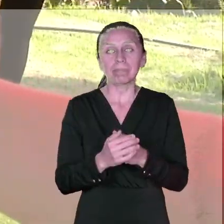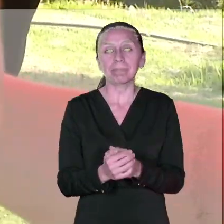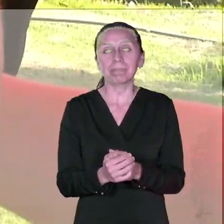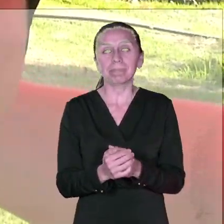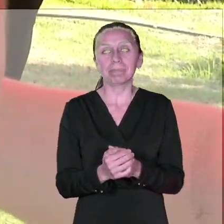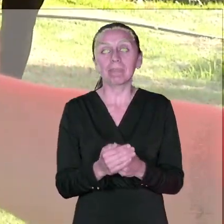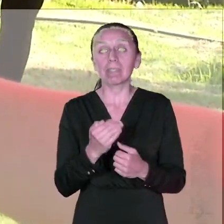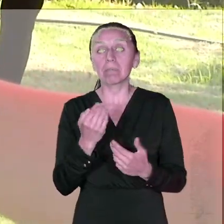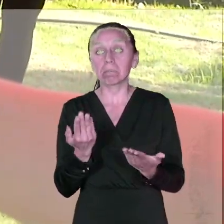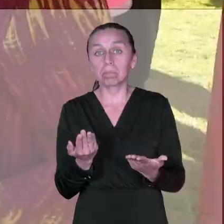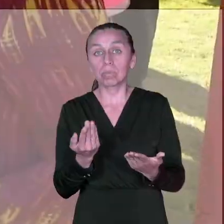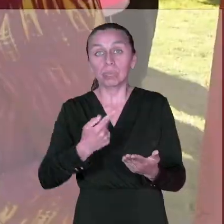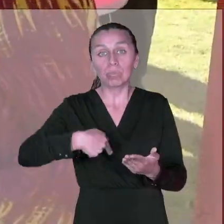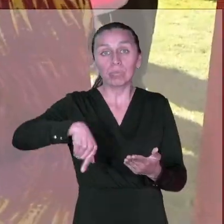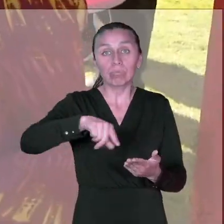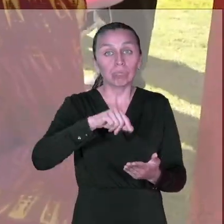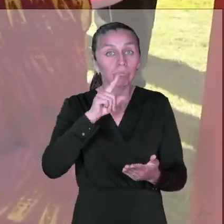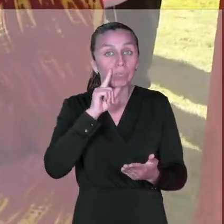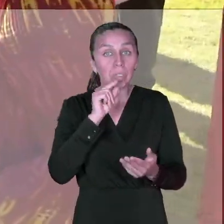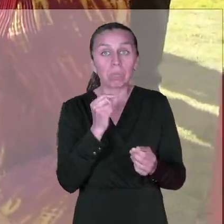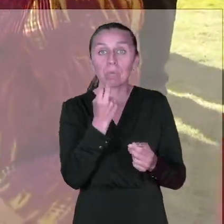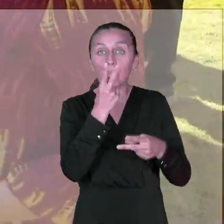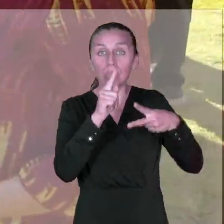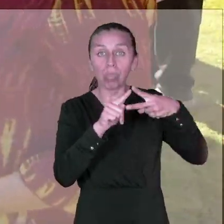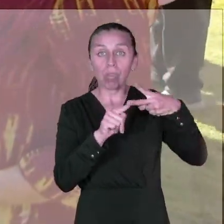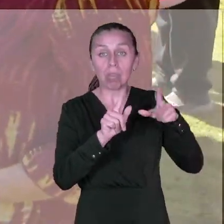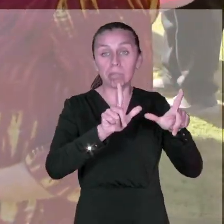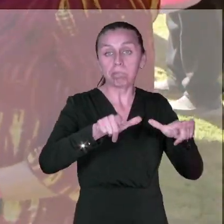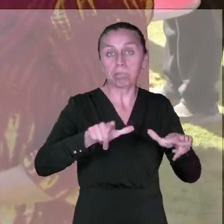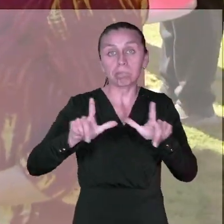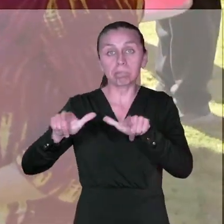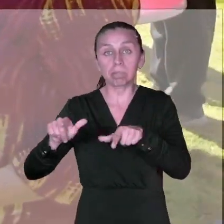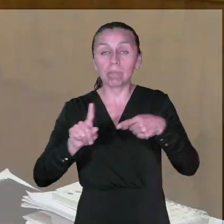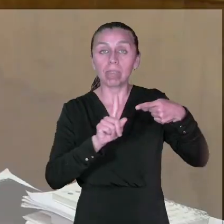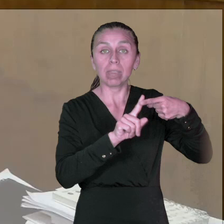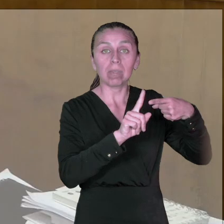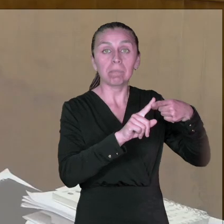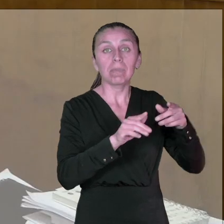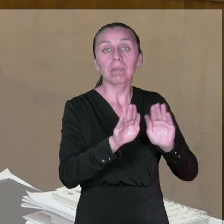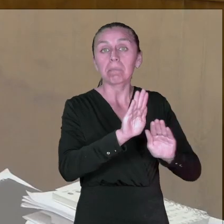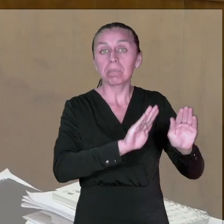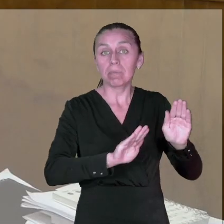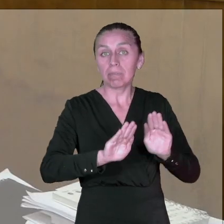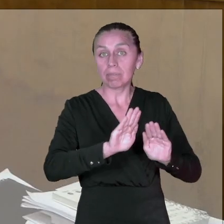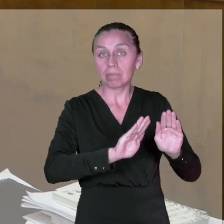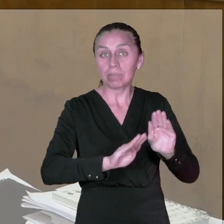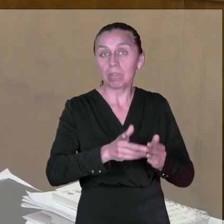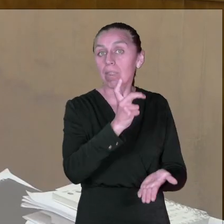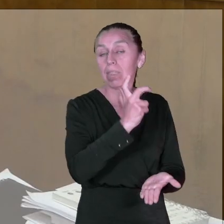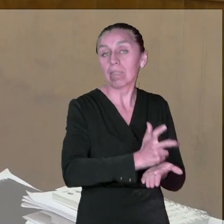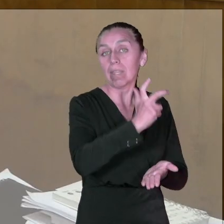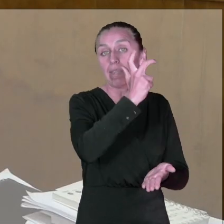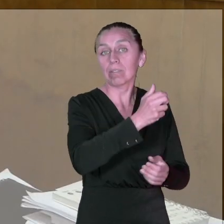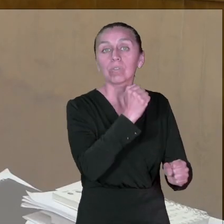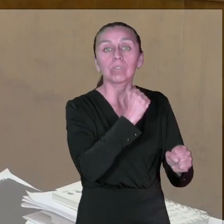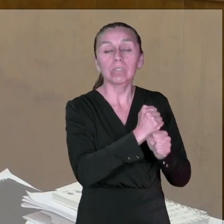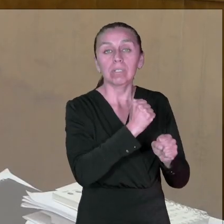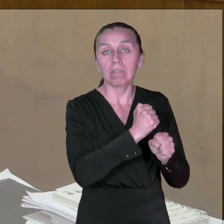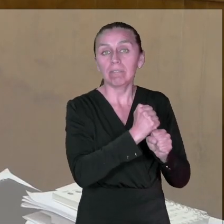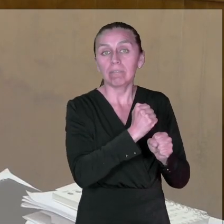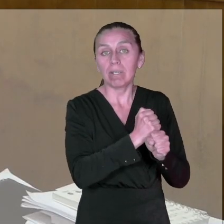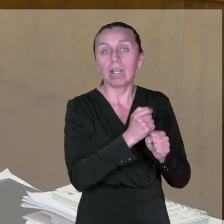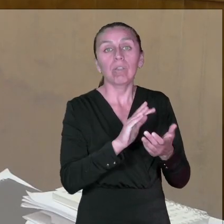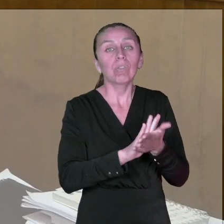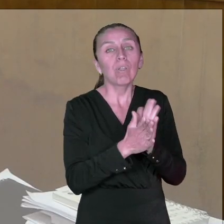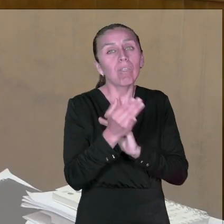sector donde ellos transitan para eso contamos en nuestra organización con dos departamentos un departamento de prevención del delito que